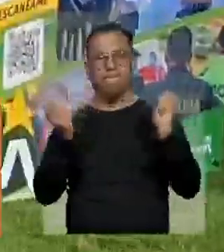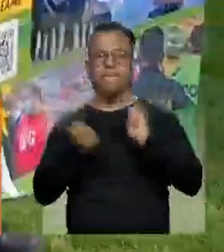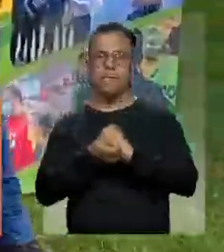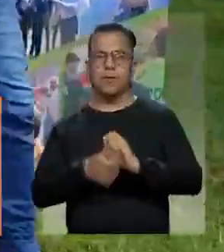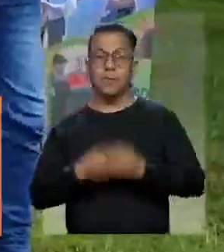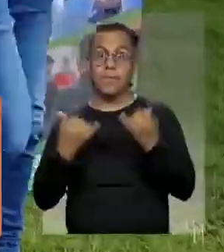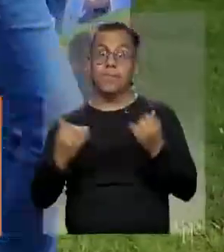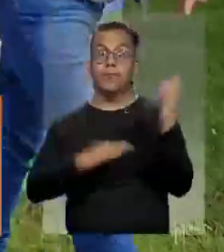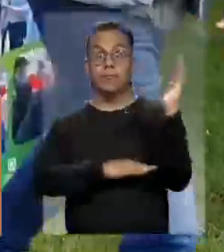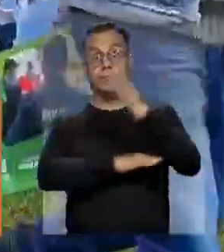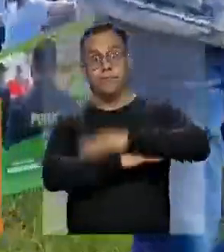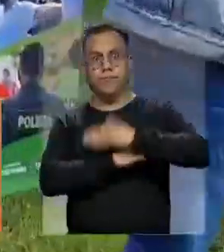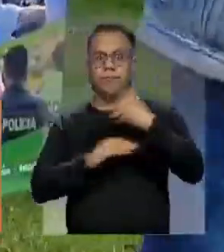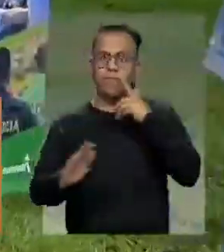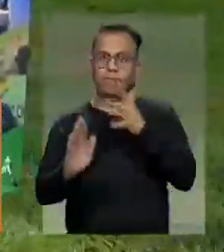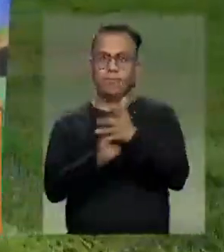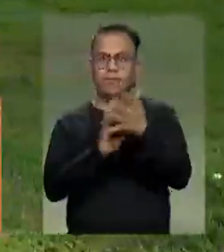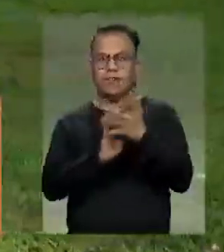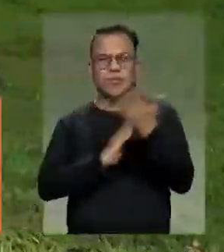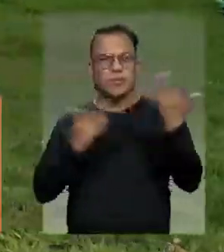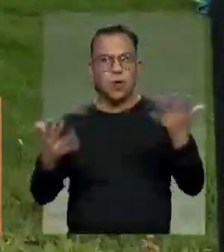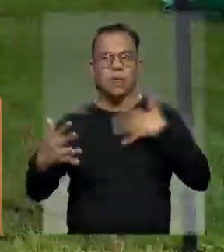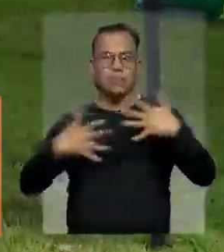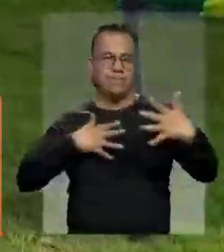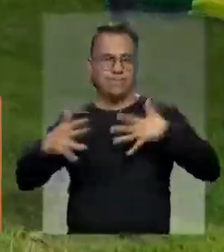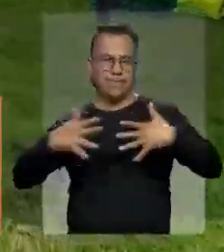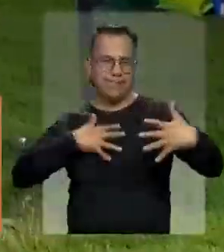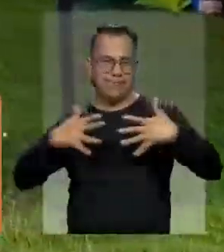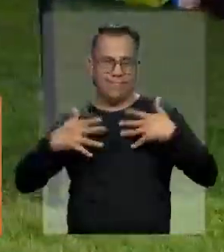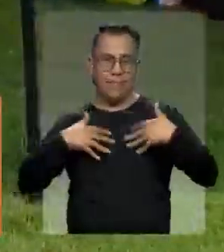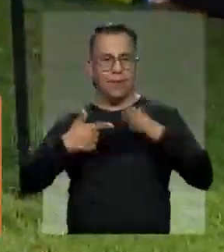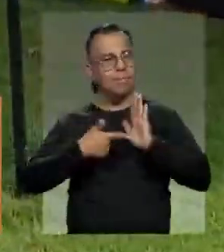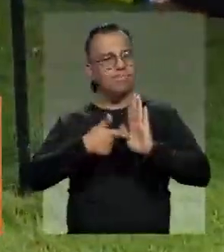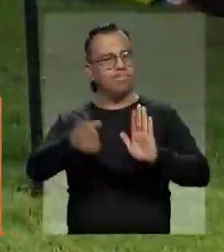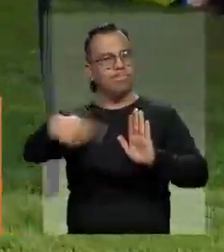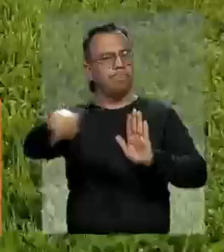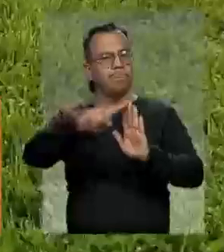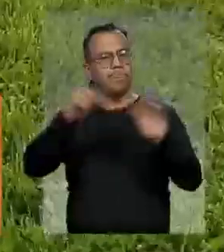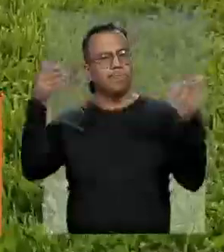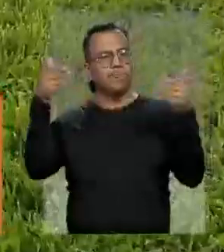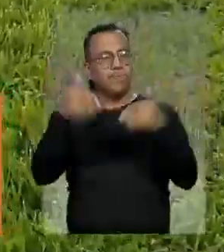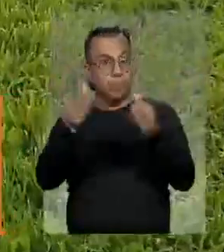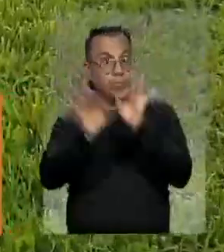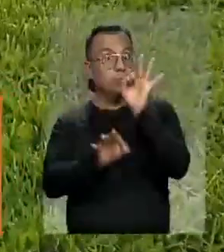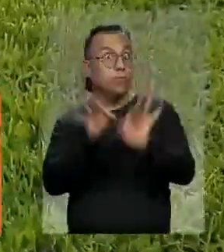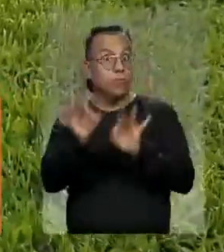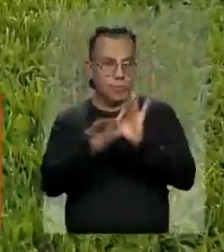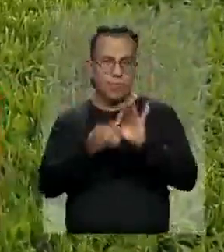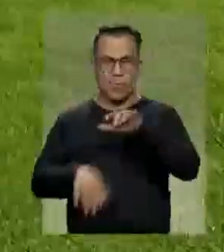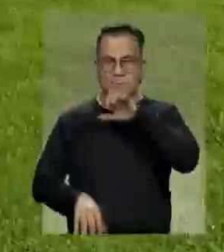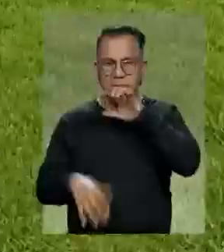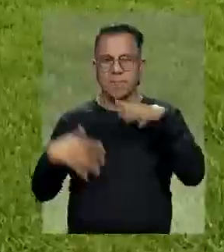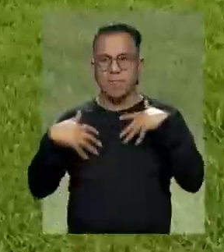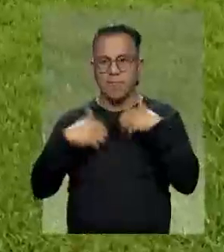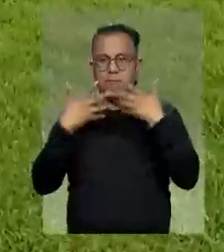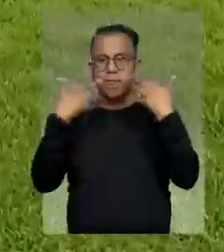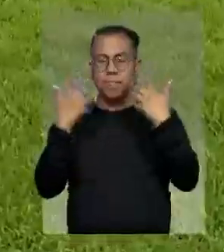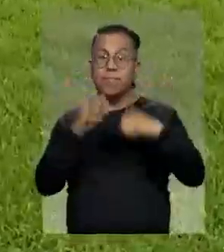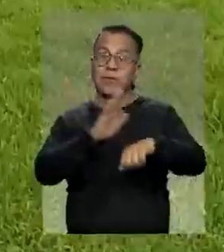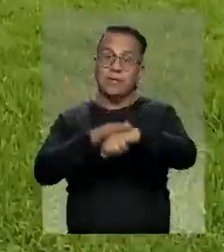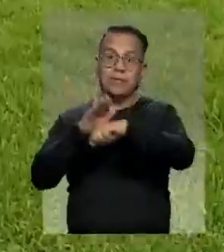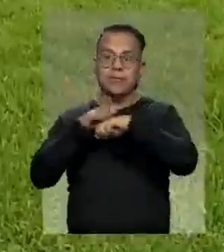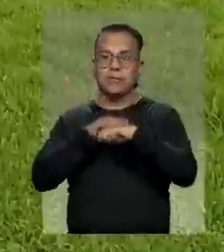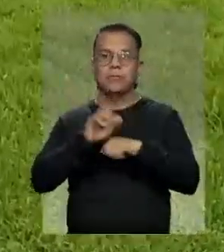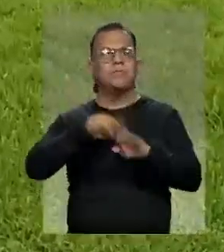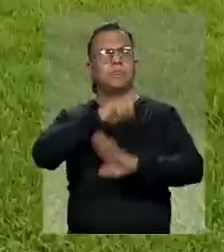esta jornada finalizó con una obra de teatro y un mensaje dedicado al cuidado de las mascotas Quiero invitarlos a